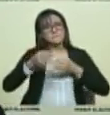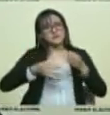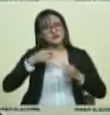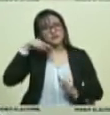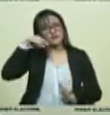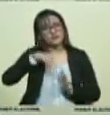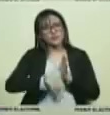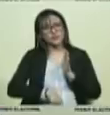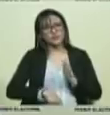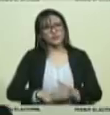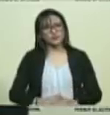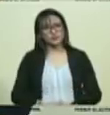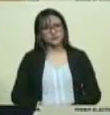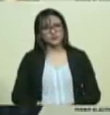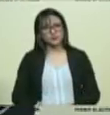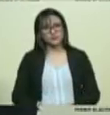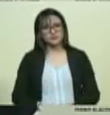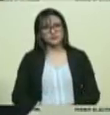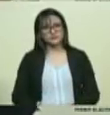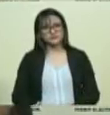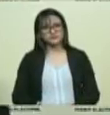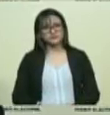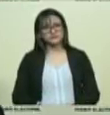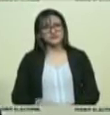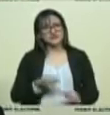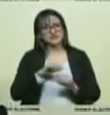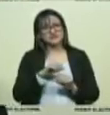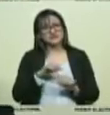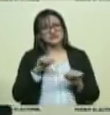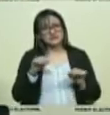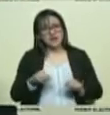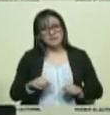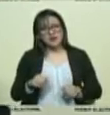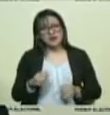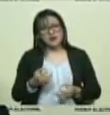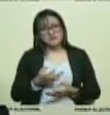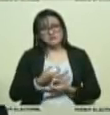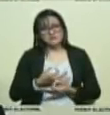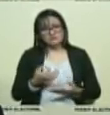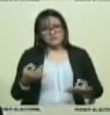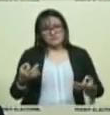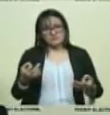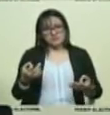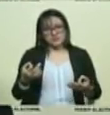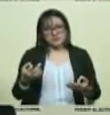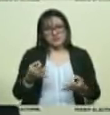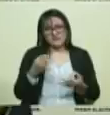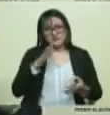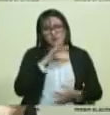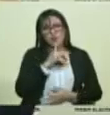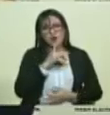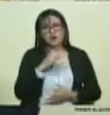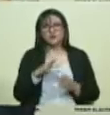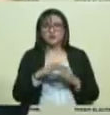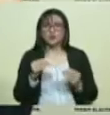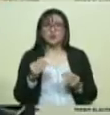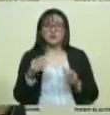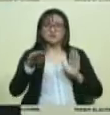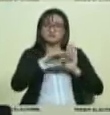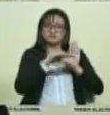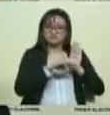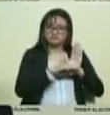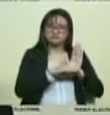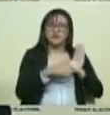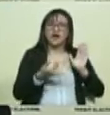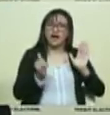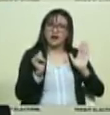fondo. Que el sistema es perfectible, todos lo son, por supuesto, pero que existen las garantías